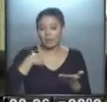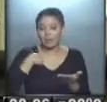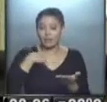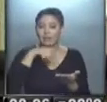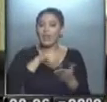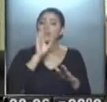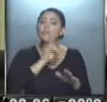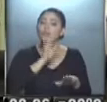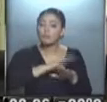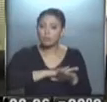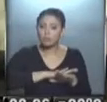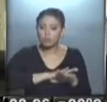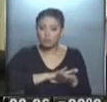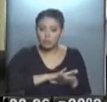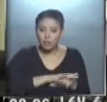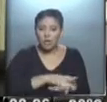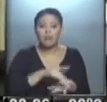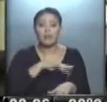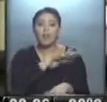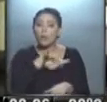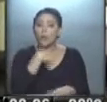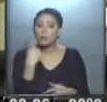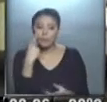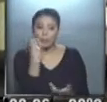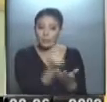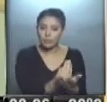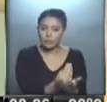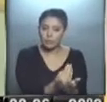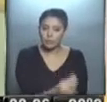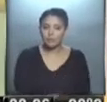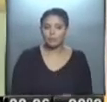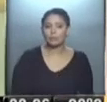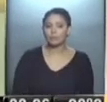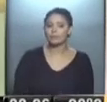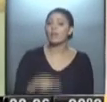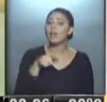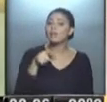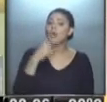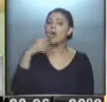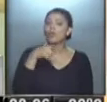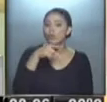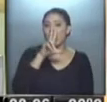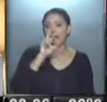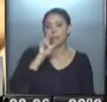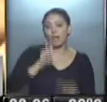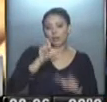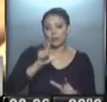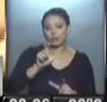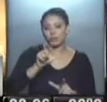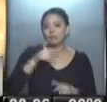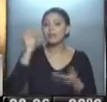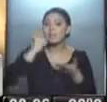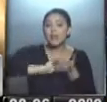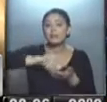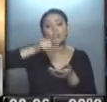se va a hacer cargo de mí, que no van a dar lugar para vivir acá. La demanda es contra 30 ecologistas, incluido el